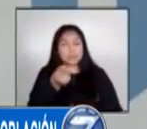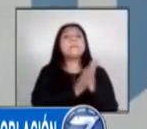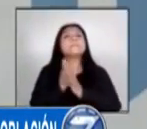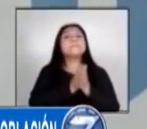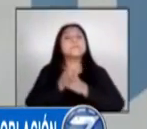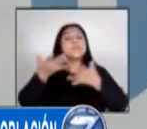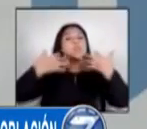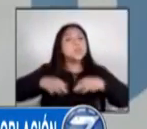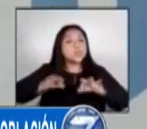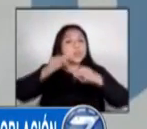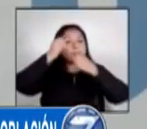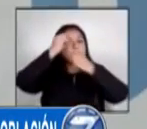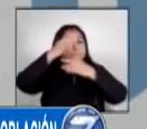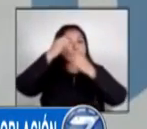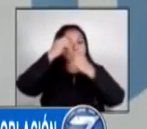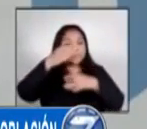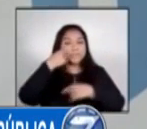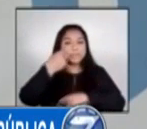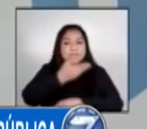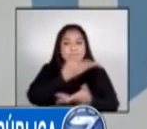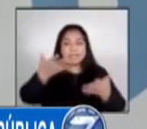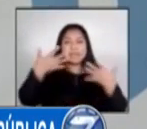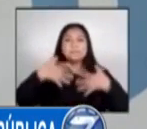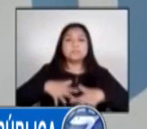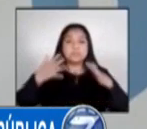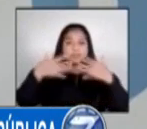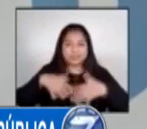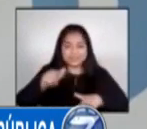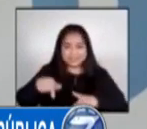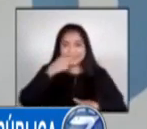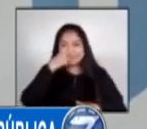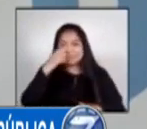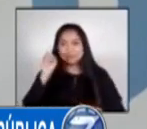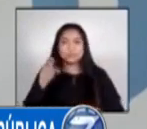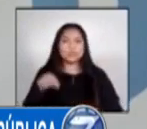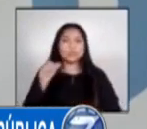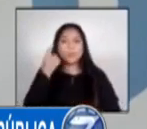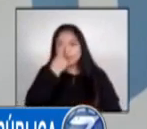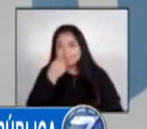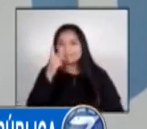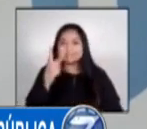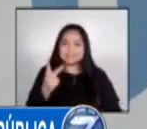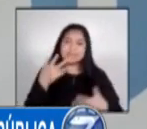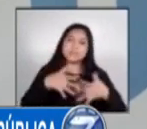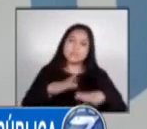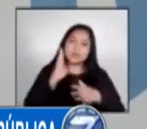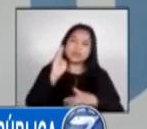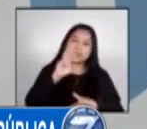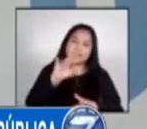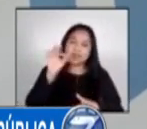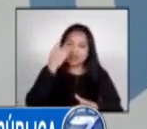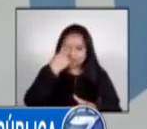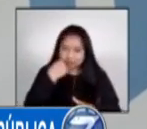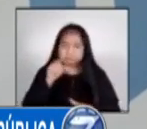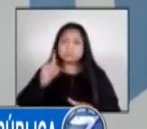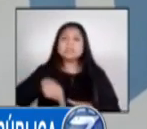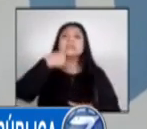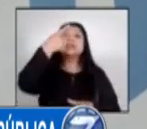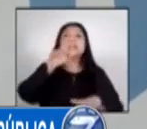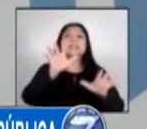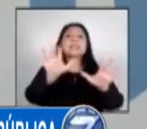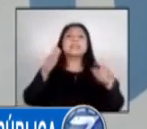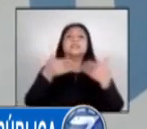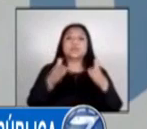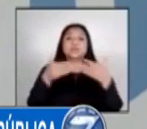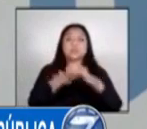para informarle al pueblo de Santo Tomás y de Puerto Barrios que el próximo 10 de octubre se coloca la